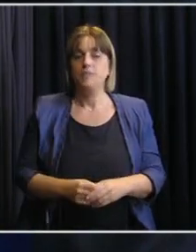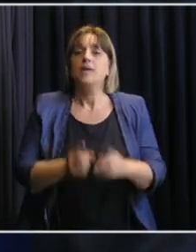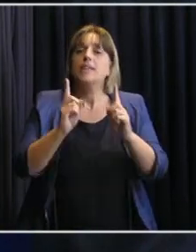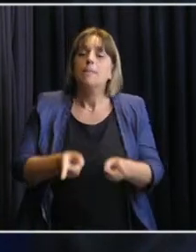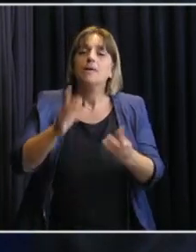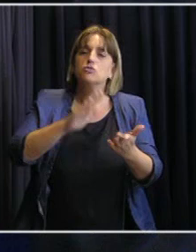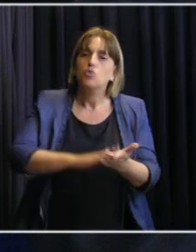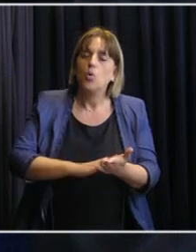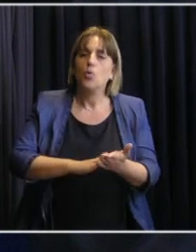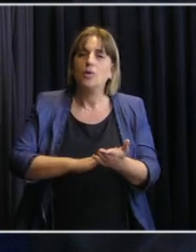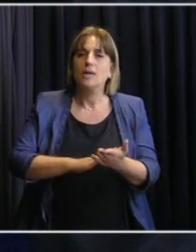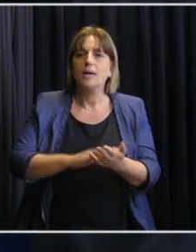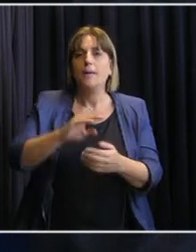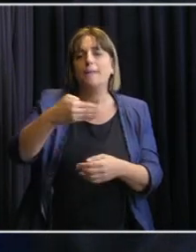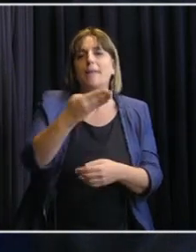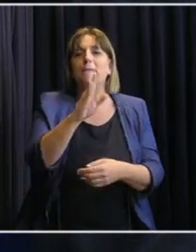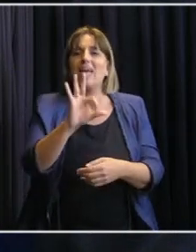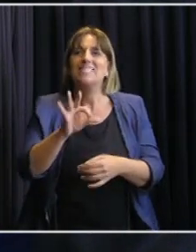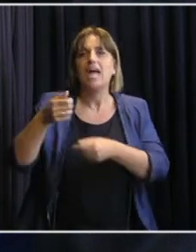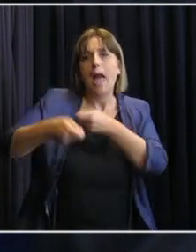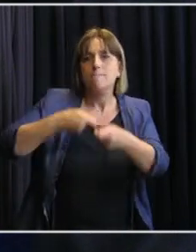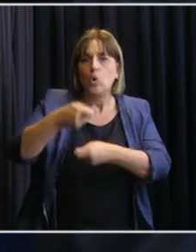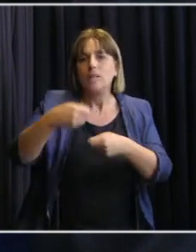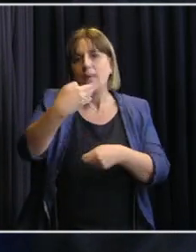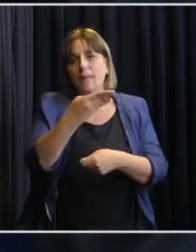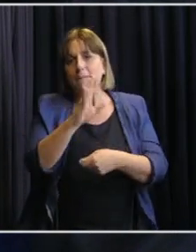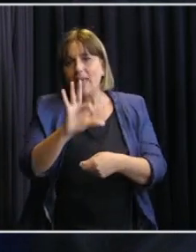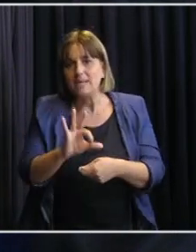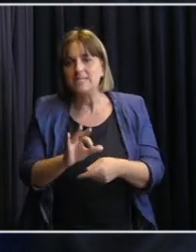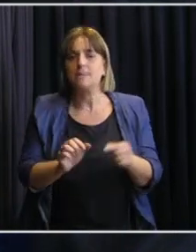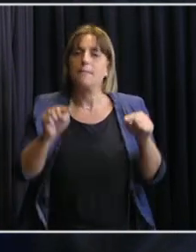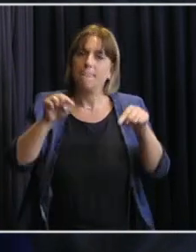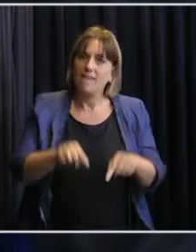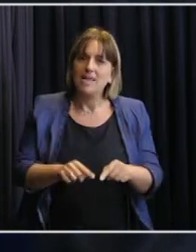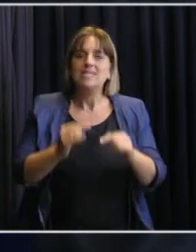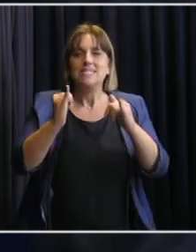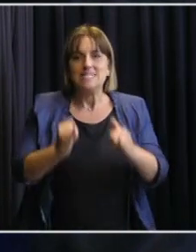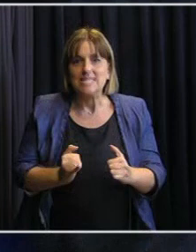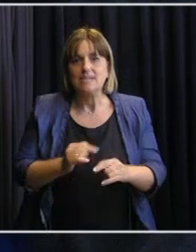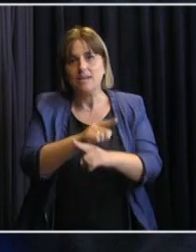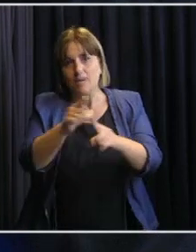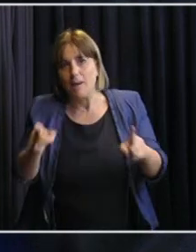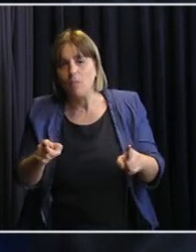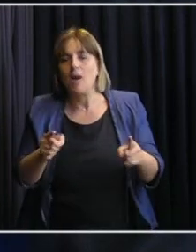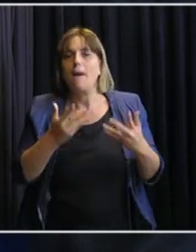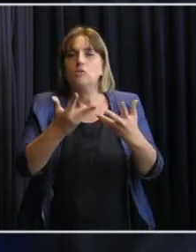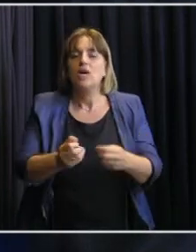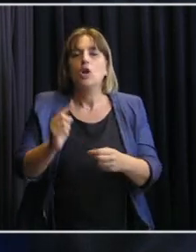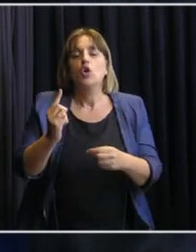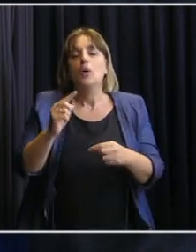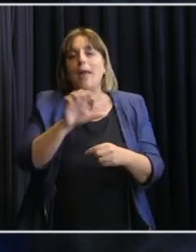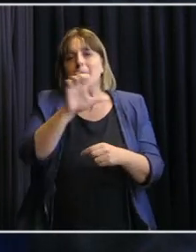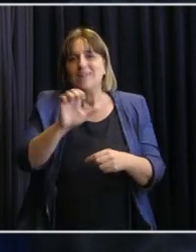que respecta al beneficio, a los aportes al Banco de Previsión Social, los beneficiarios serán los